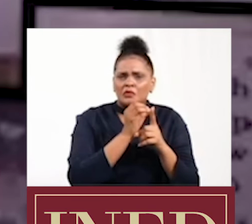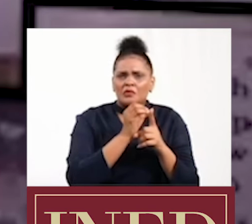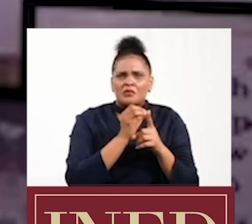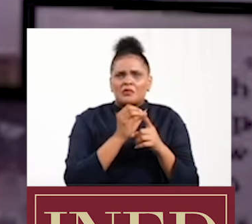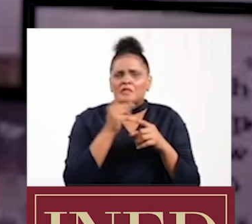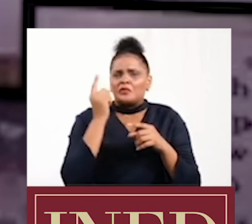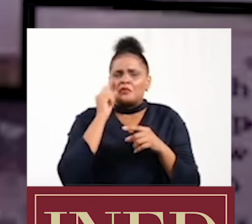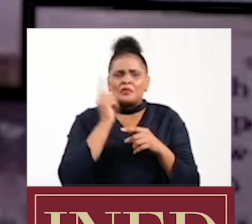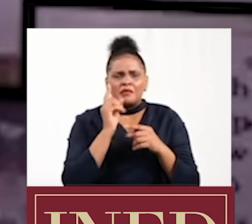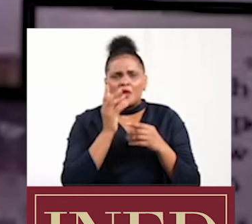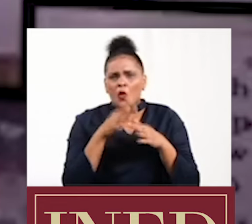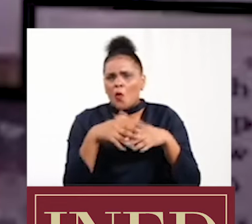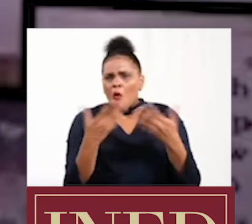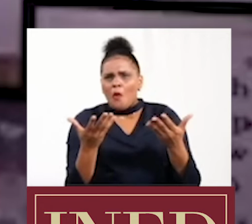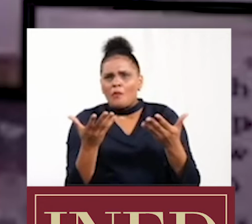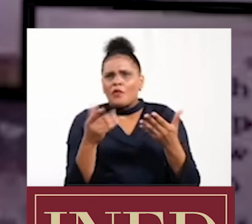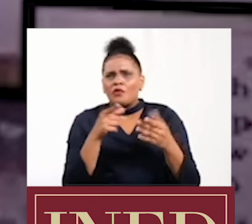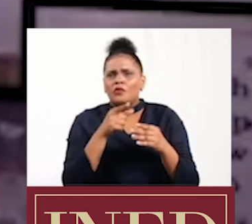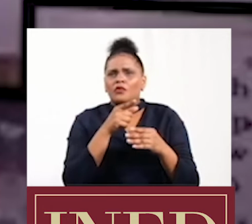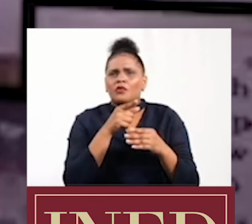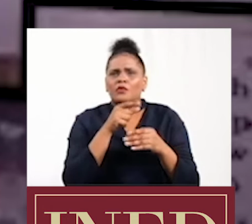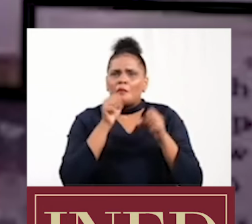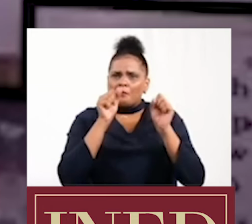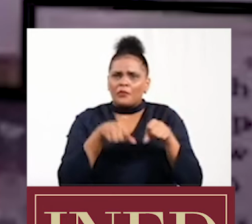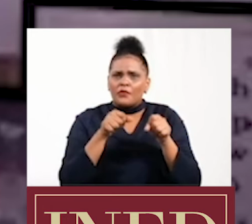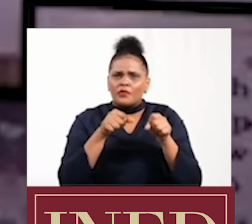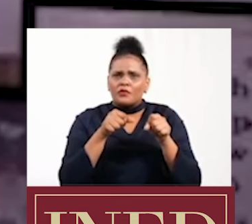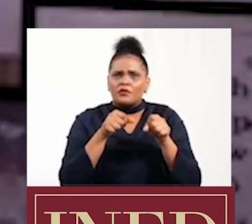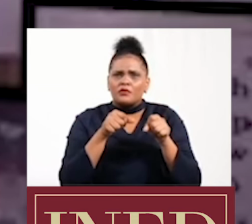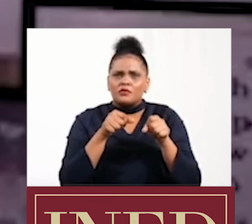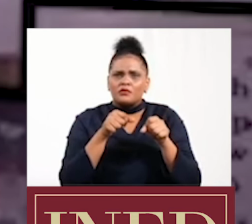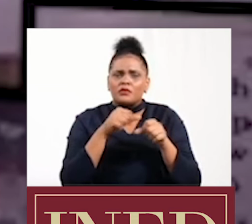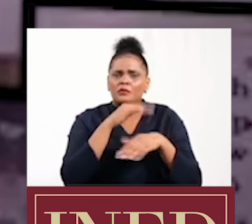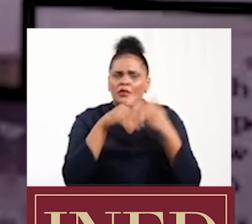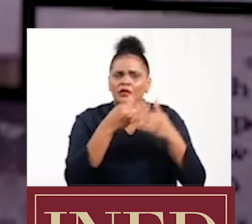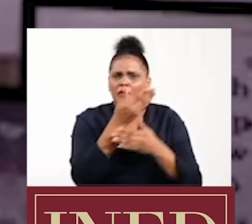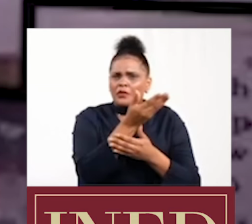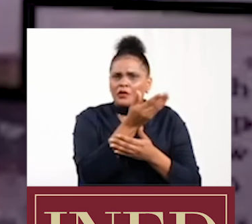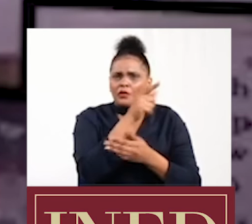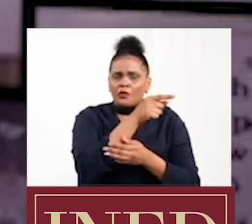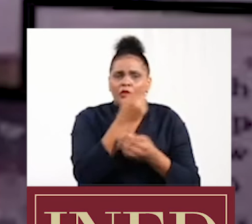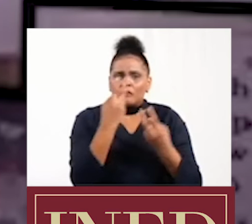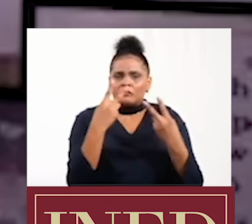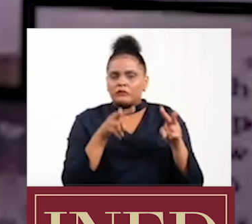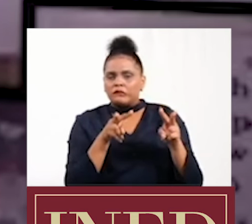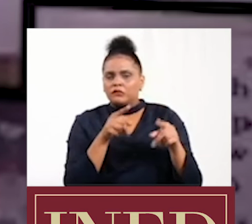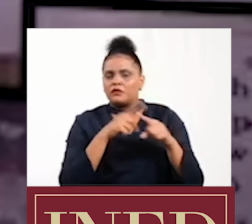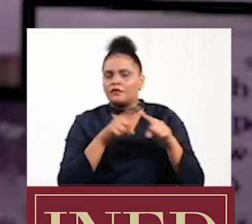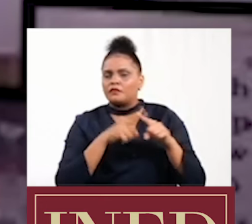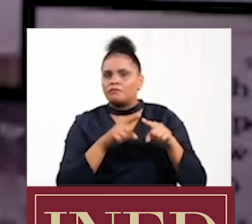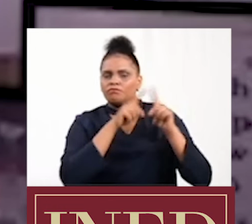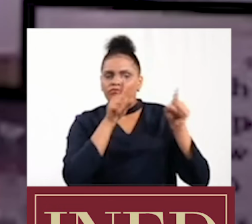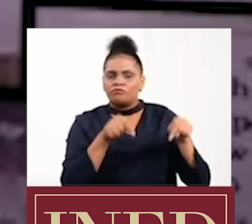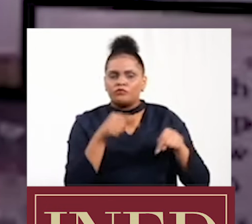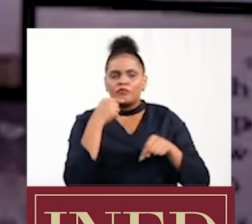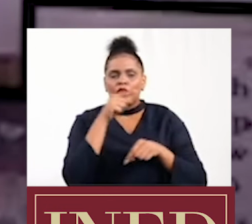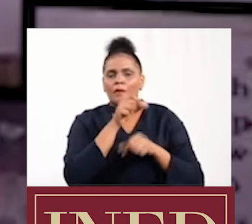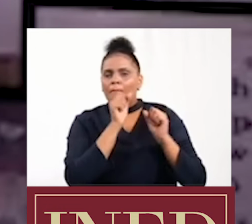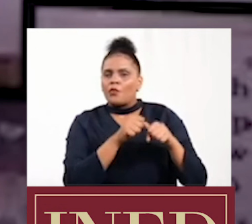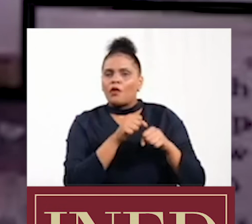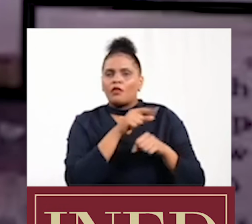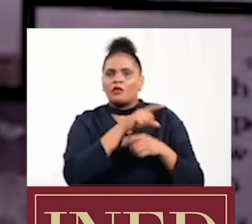como una amenaza la pluralidad de los liderazgos enriquece al partido porque le da una mirada unas miradas diferentes puede llegar al